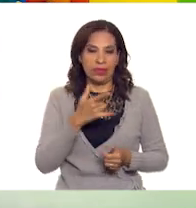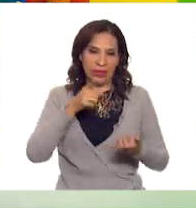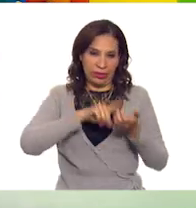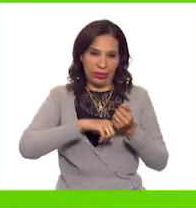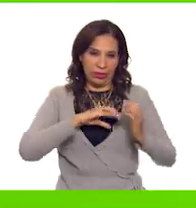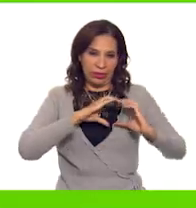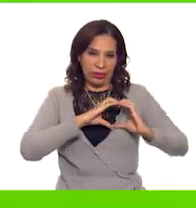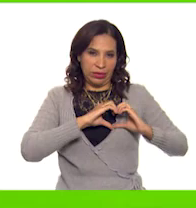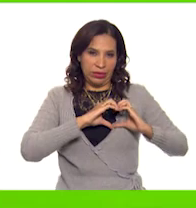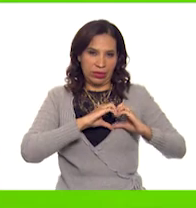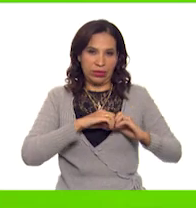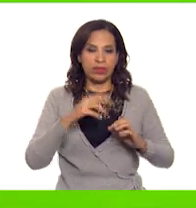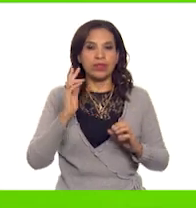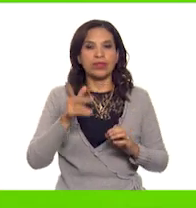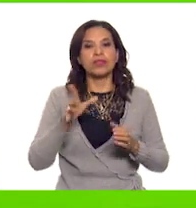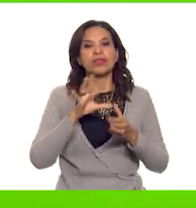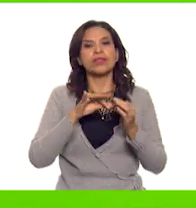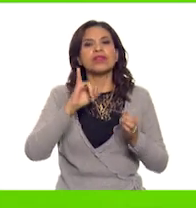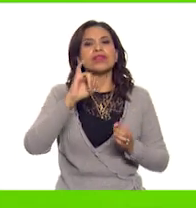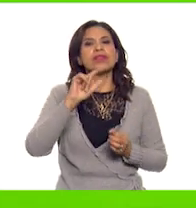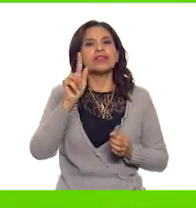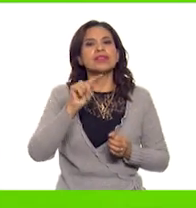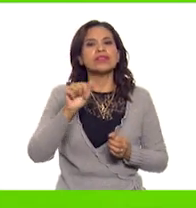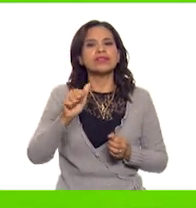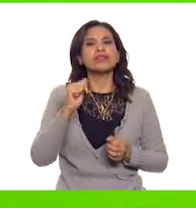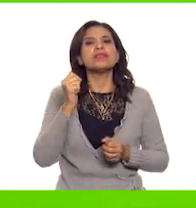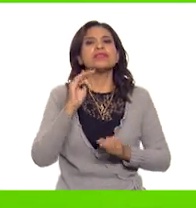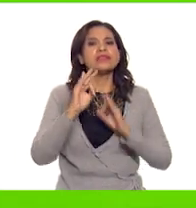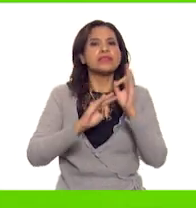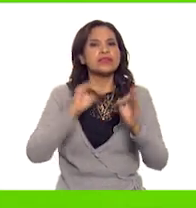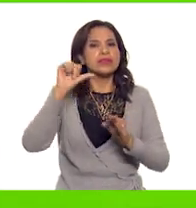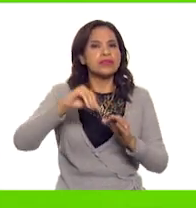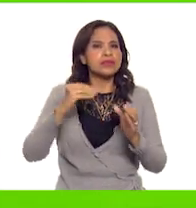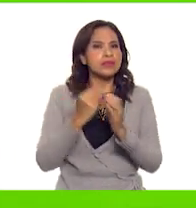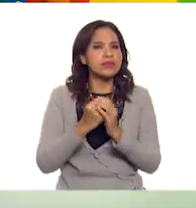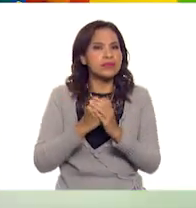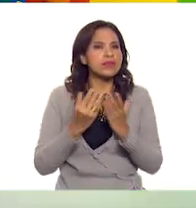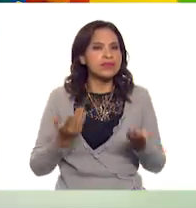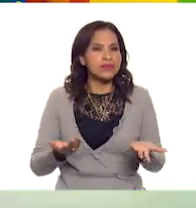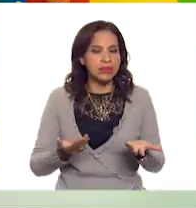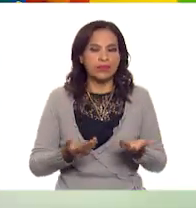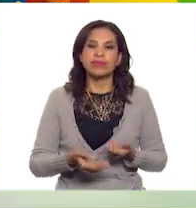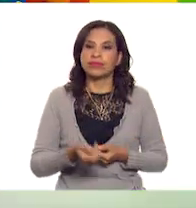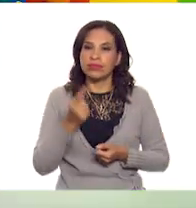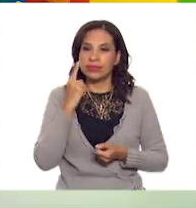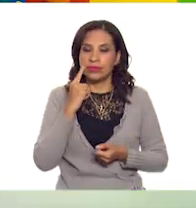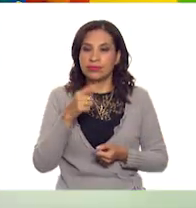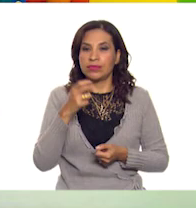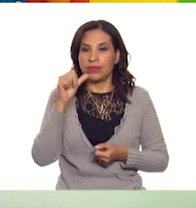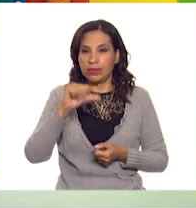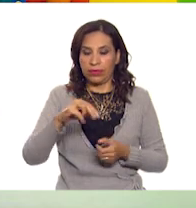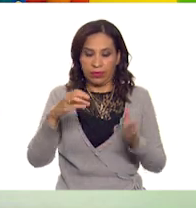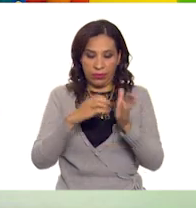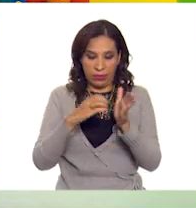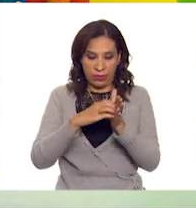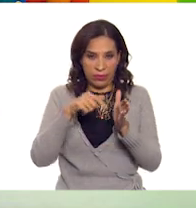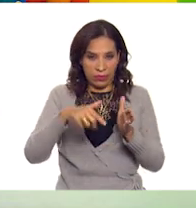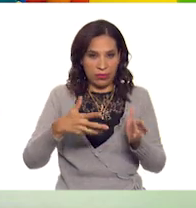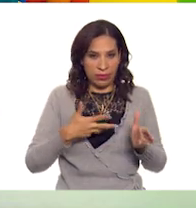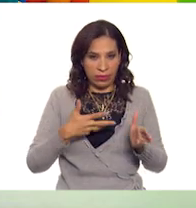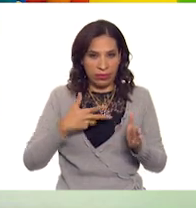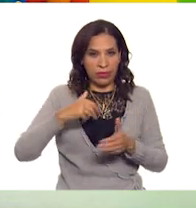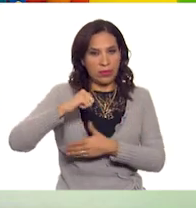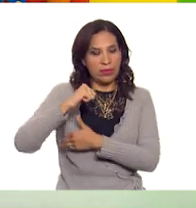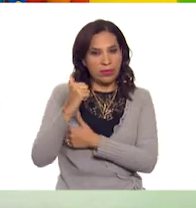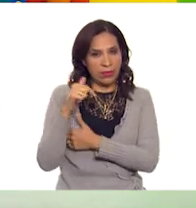corazones. Ya cuéntanos, Itza, ¿de qué se va a tratar la sesión de hoy? Ah, pues en esta caja que tengo ahí